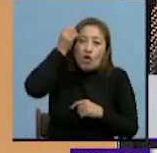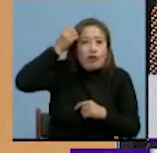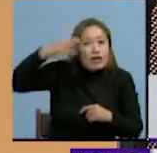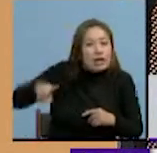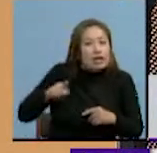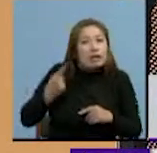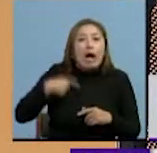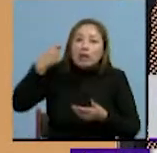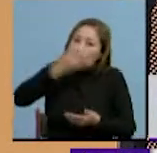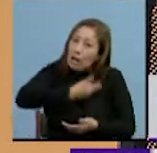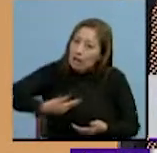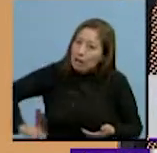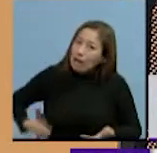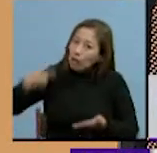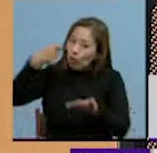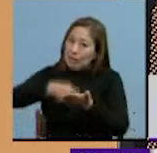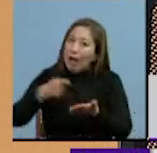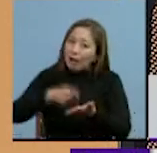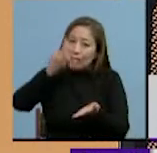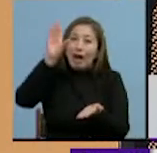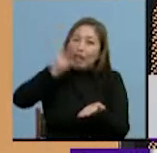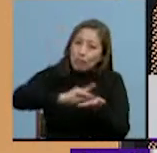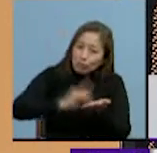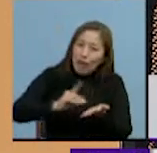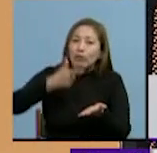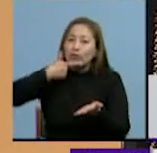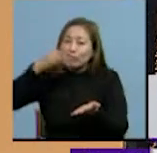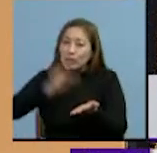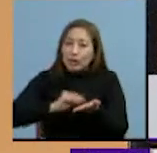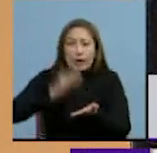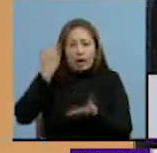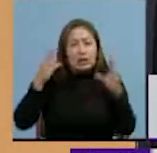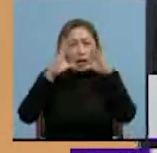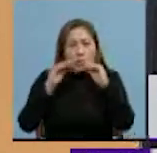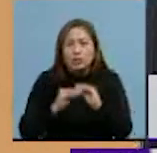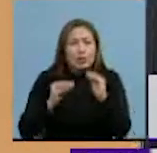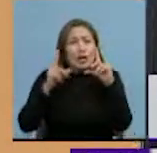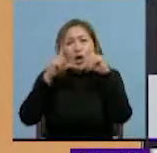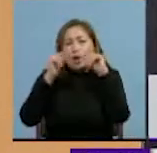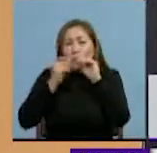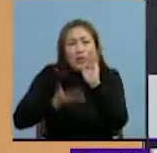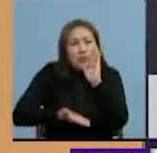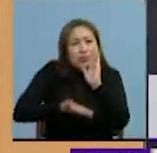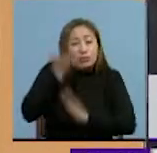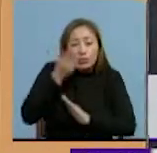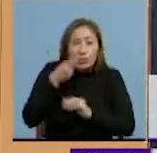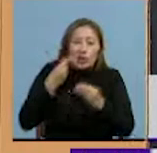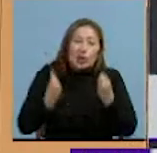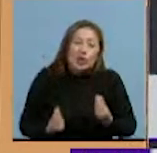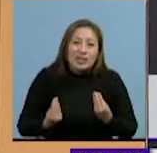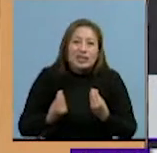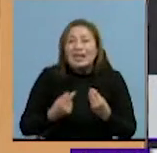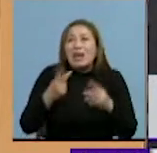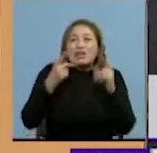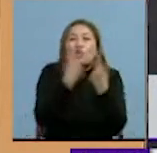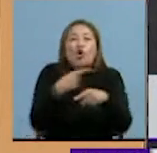lo que gasta el Estado en los diputados, lo que gasta en el Congreso, en los senadores. Anoche hablábamos de cifras siderales, pero todo esto es demasiado material